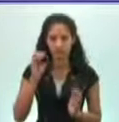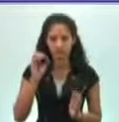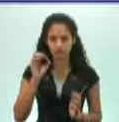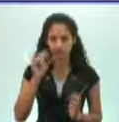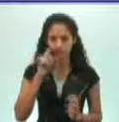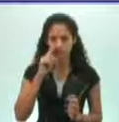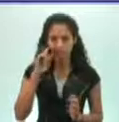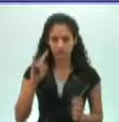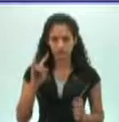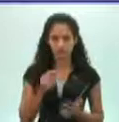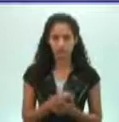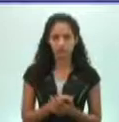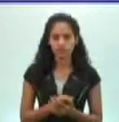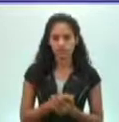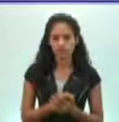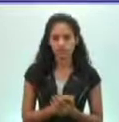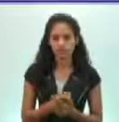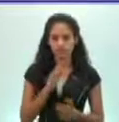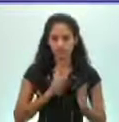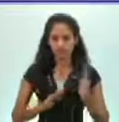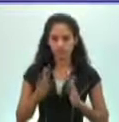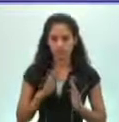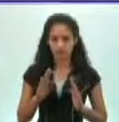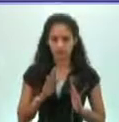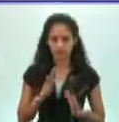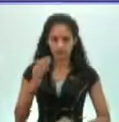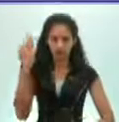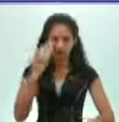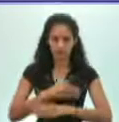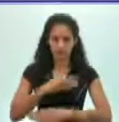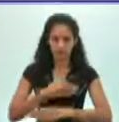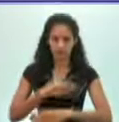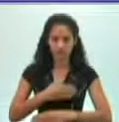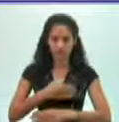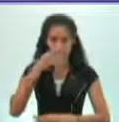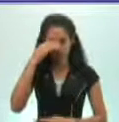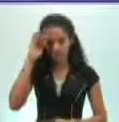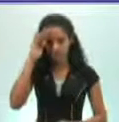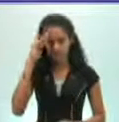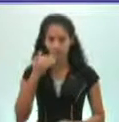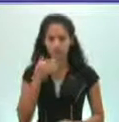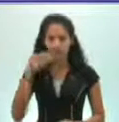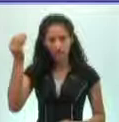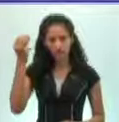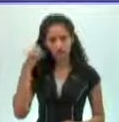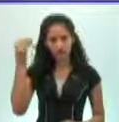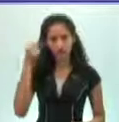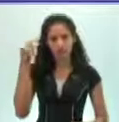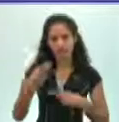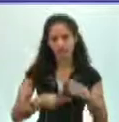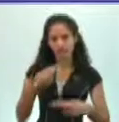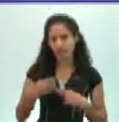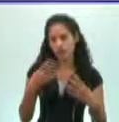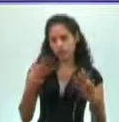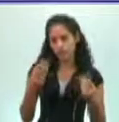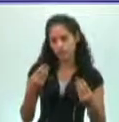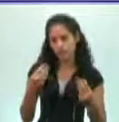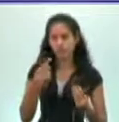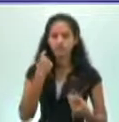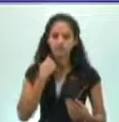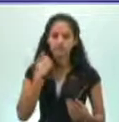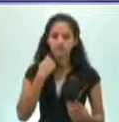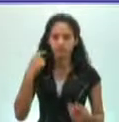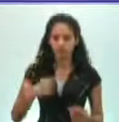el proyecto de resolución contra el bloqueo, que como ya debes saber, se hace durante varios años